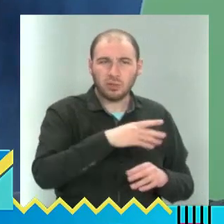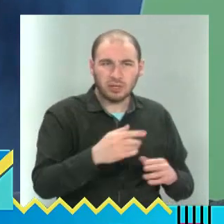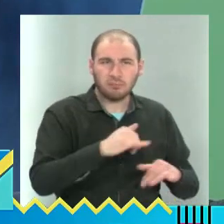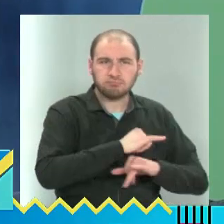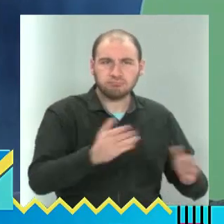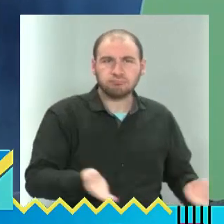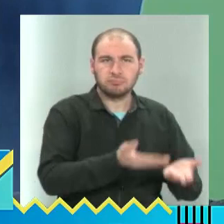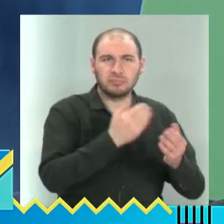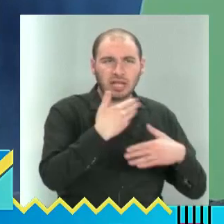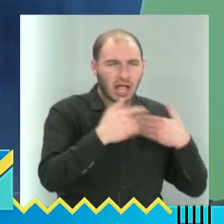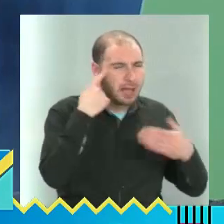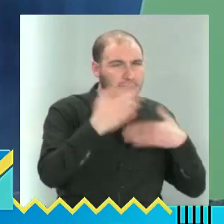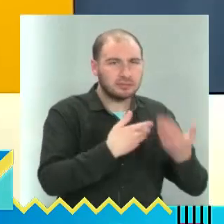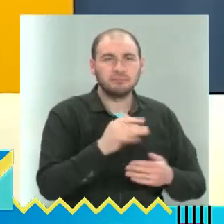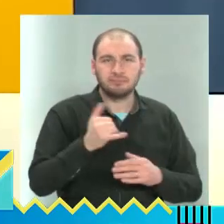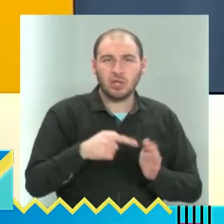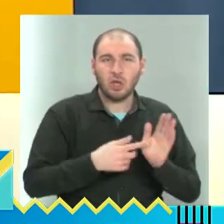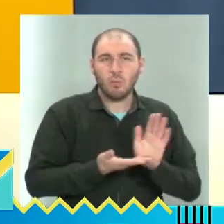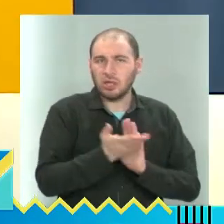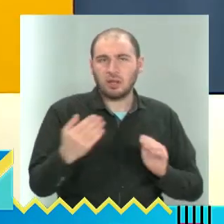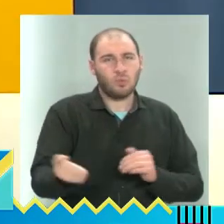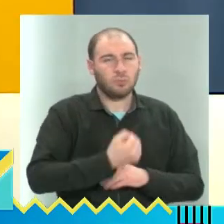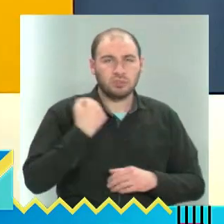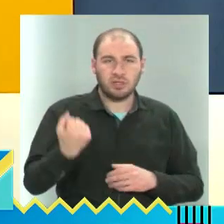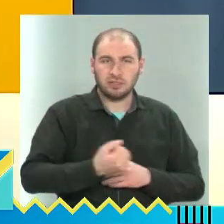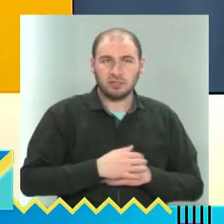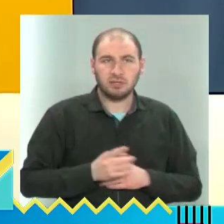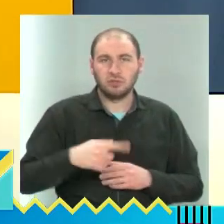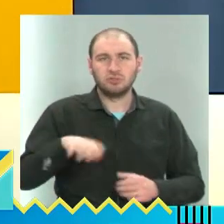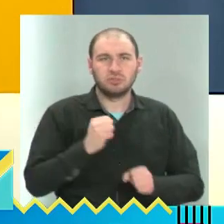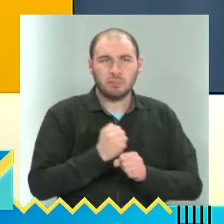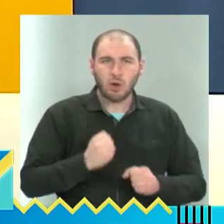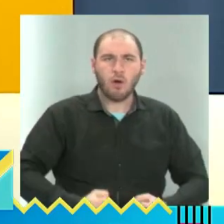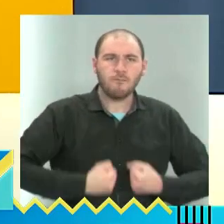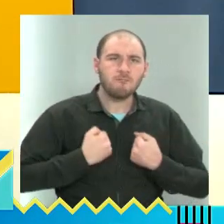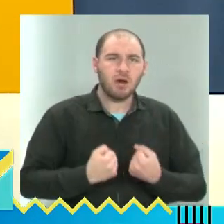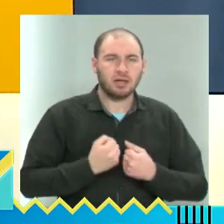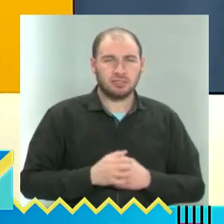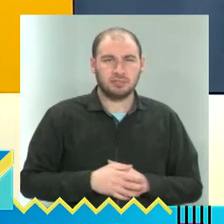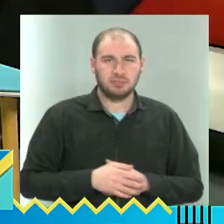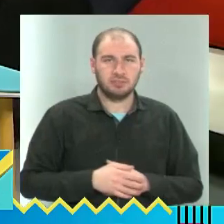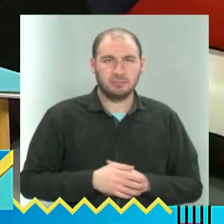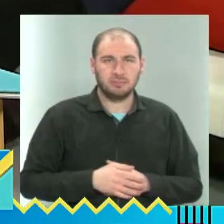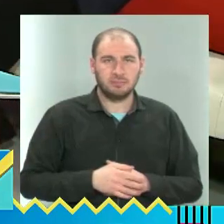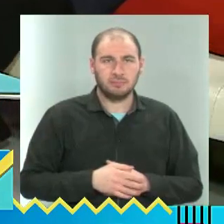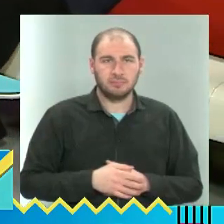estas capacitaciones, se podría decir? La visibilidad es fundamental, estamos trabajando muy fuerte también con